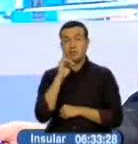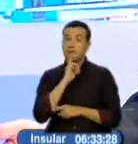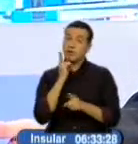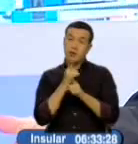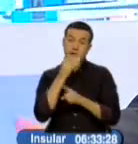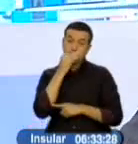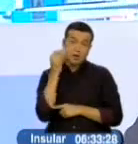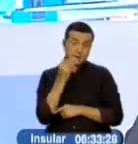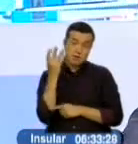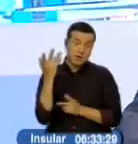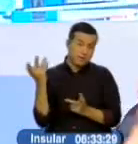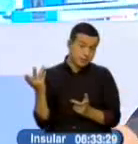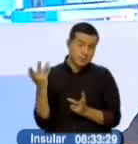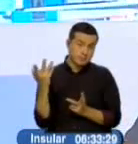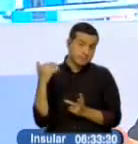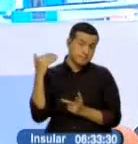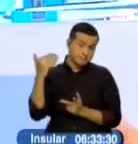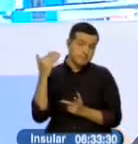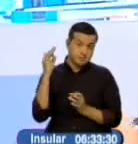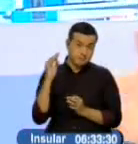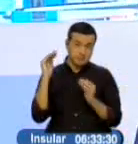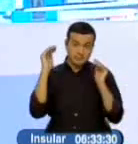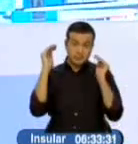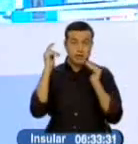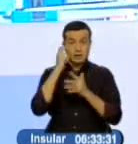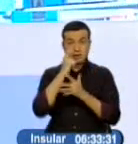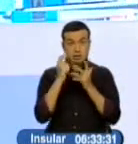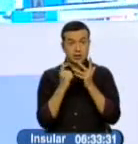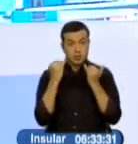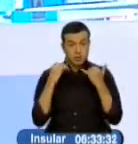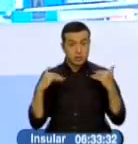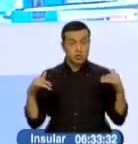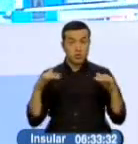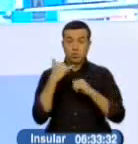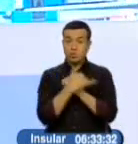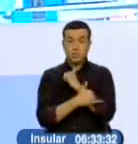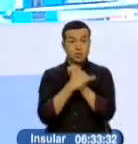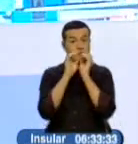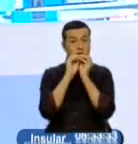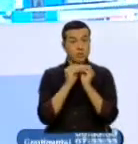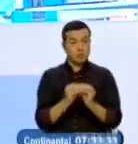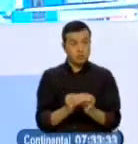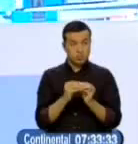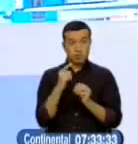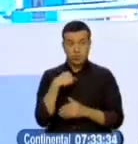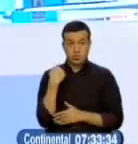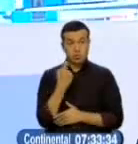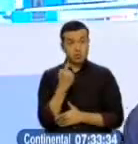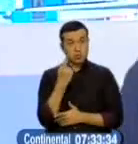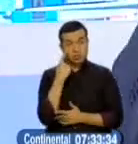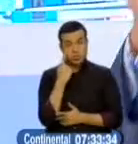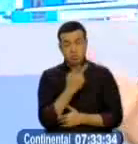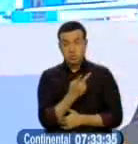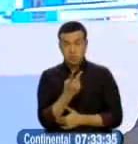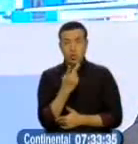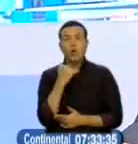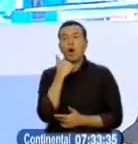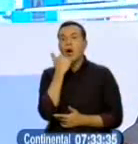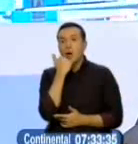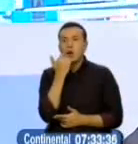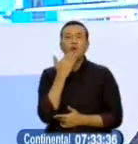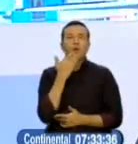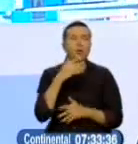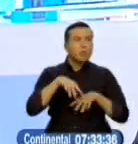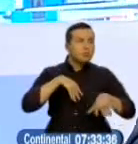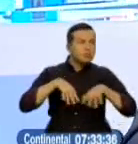realidad. Por lo tanto, frente a las necesidades que tiene el país de formación, nosotros tenemos que buscar también otro tipo de